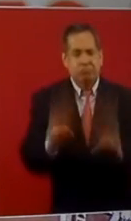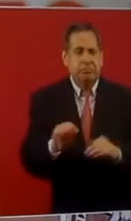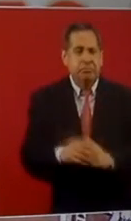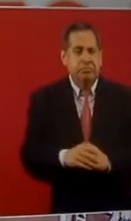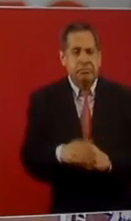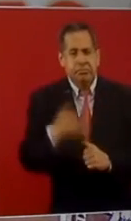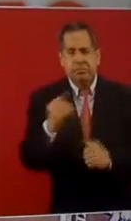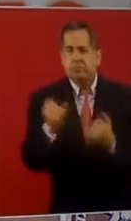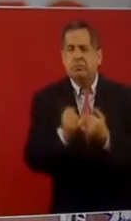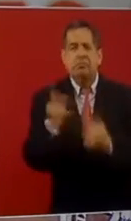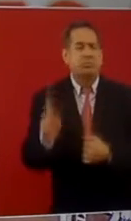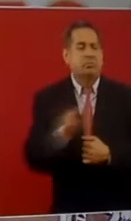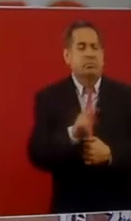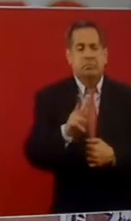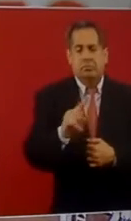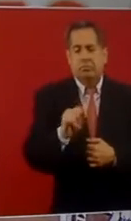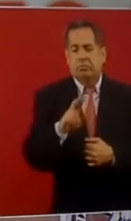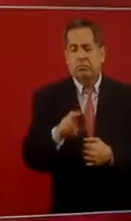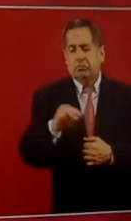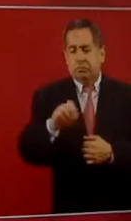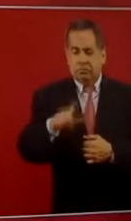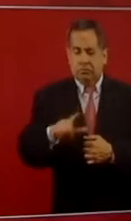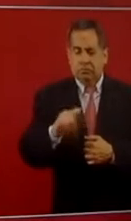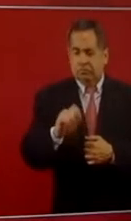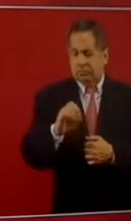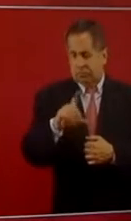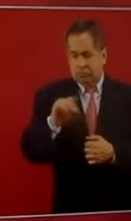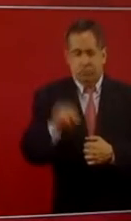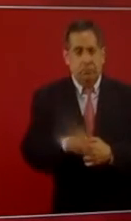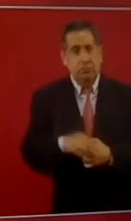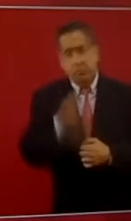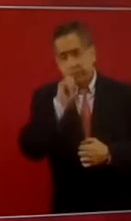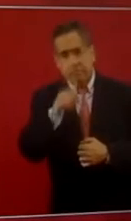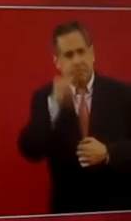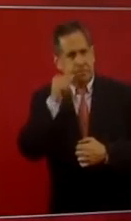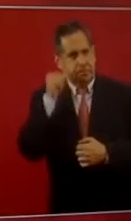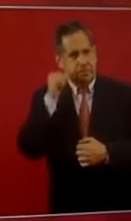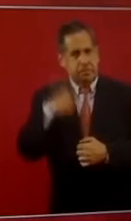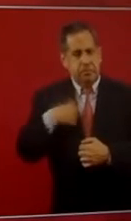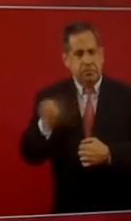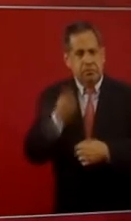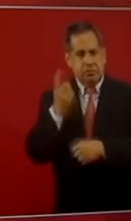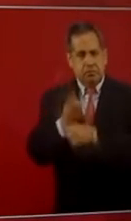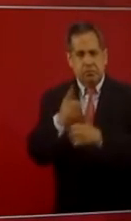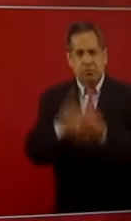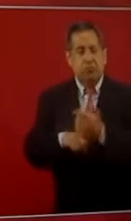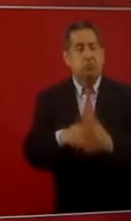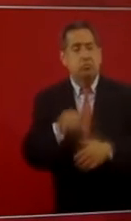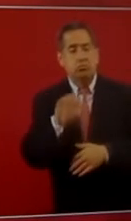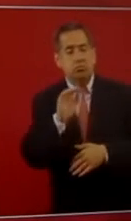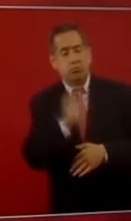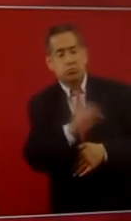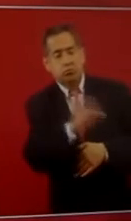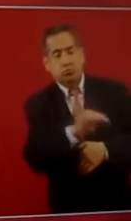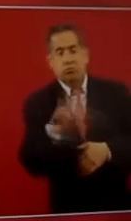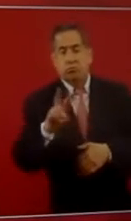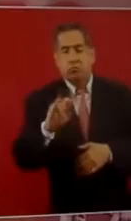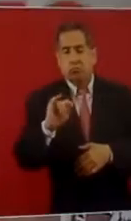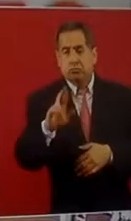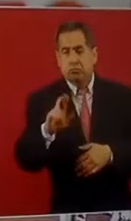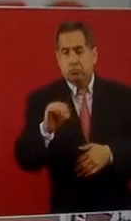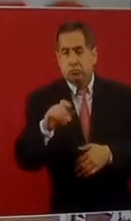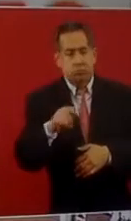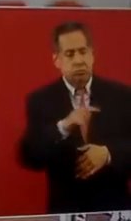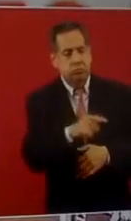Gracias, Pedro Arriaga. Otorgarán un apoyo económico a familiares de personas fallecidas por COVID por instrucciones